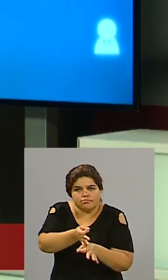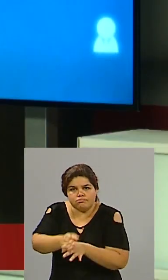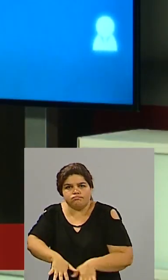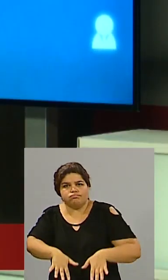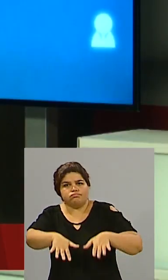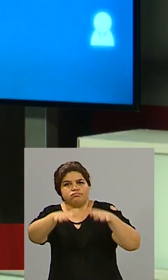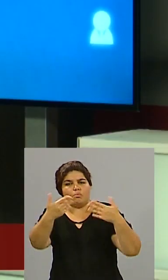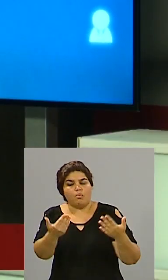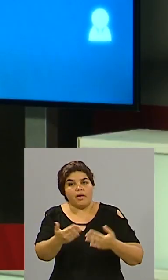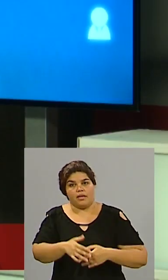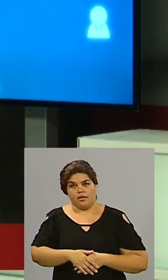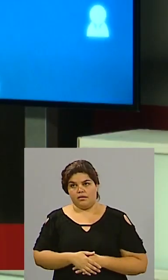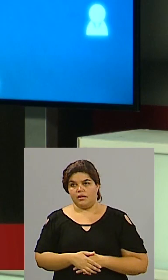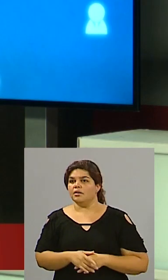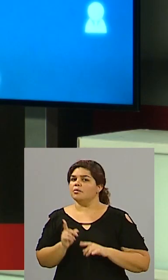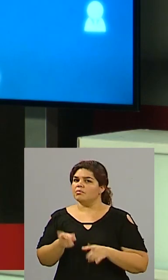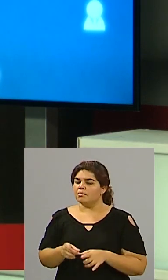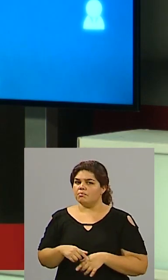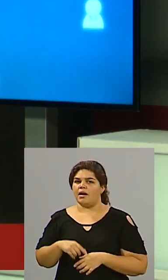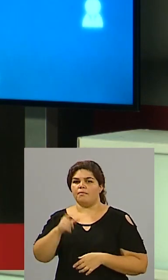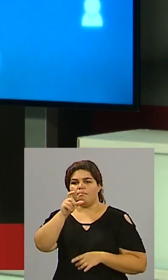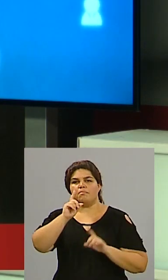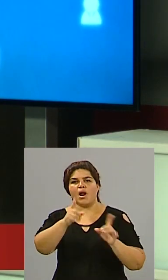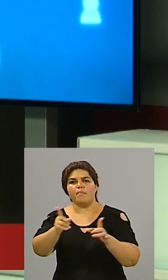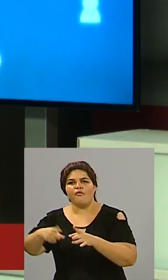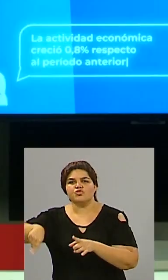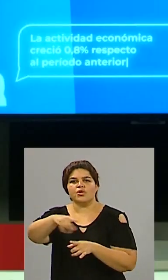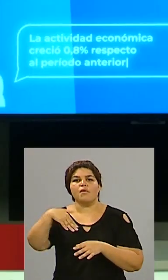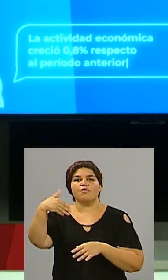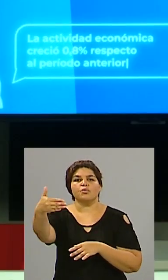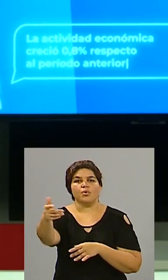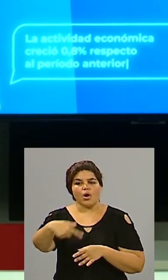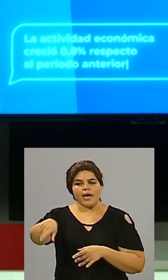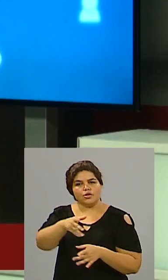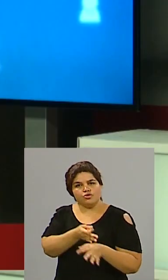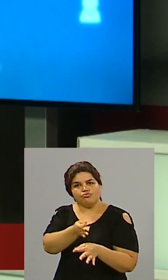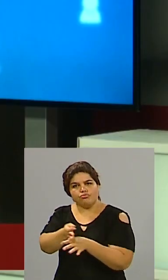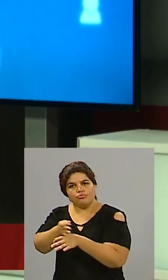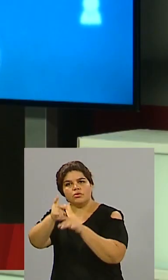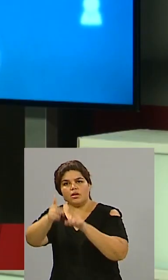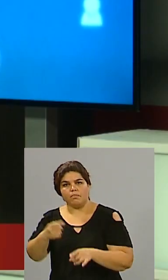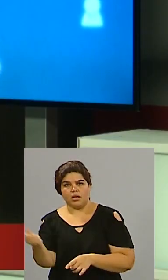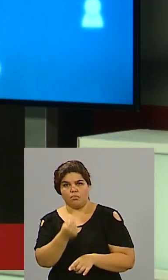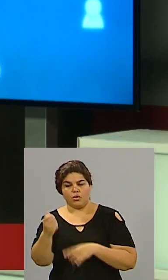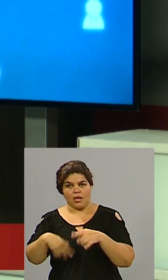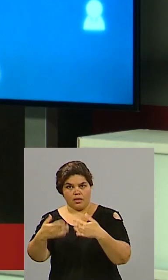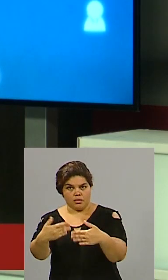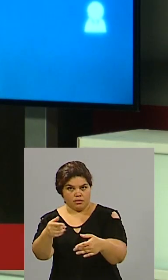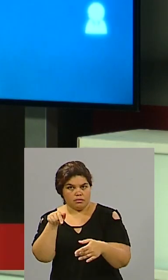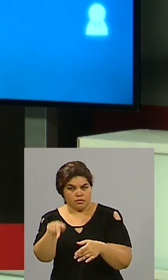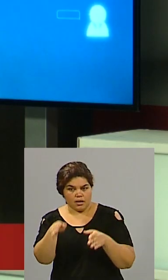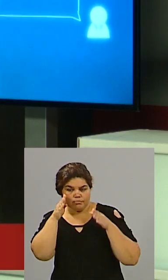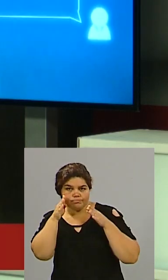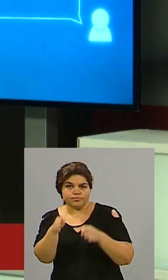formación educativa se puede hablar de ese tema con profundidad. Tal cual. No vamos a avanzar mucho. Mercedes, cortito, porque esto